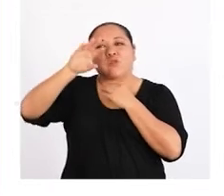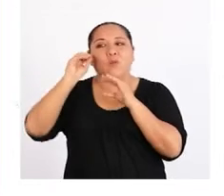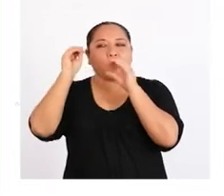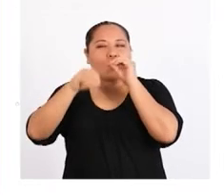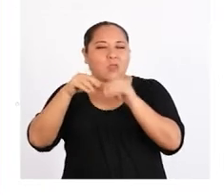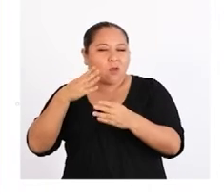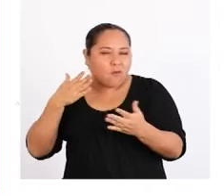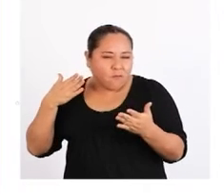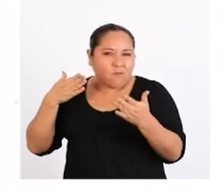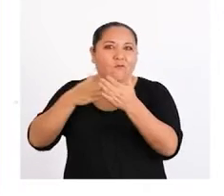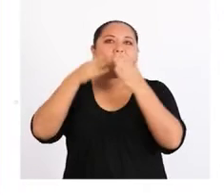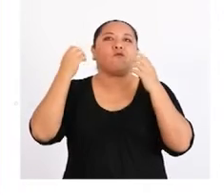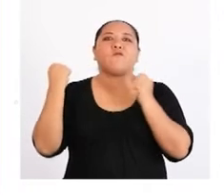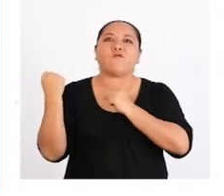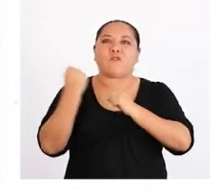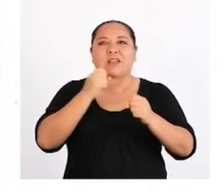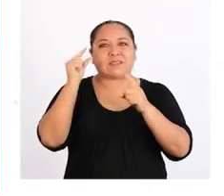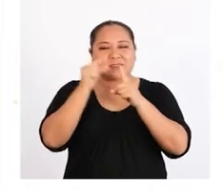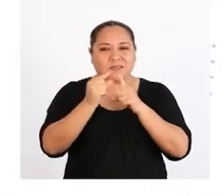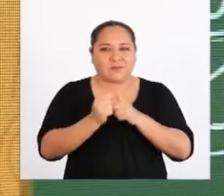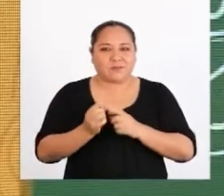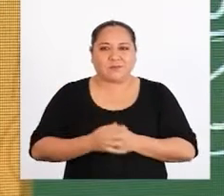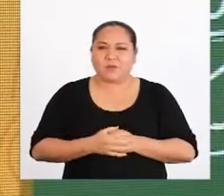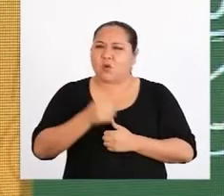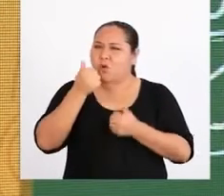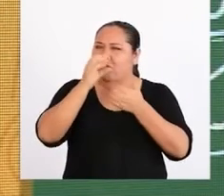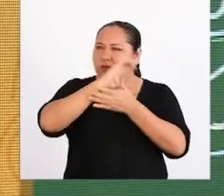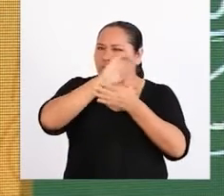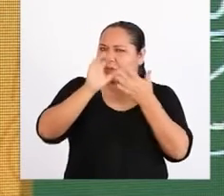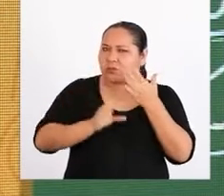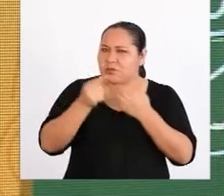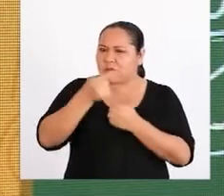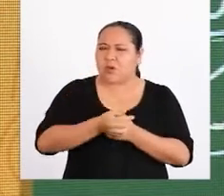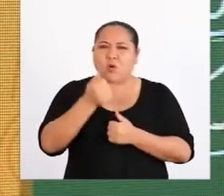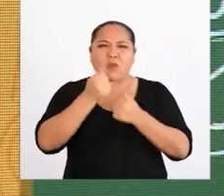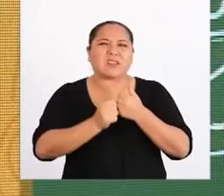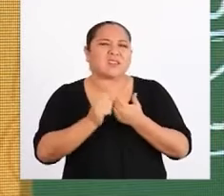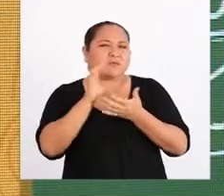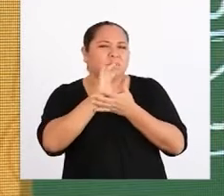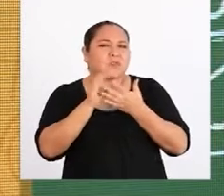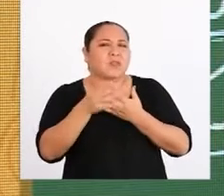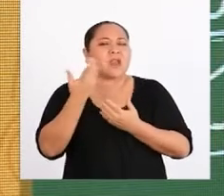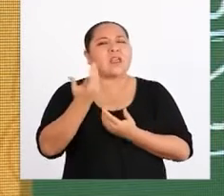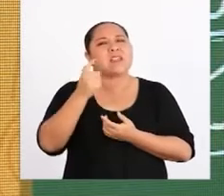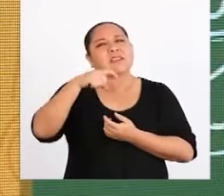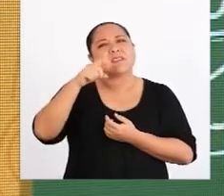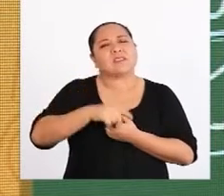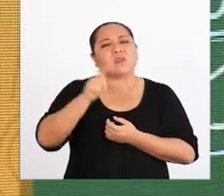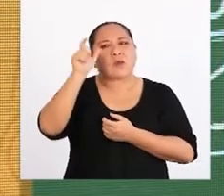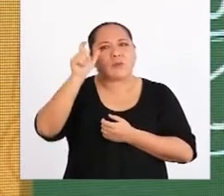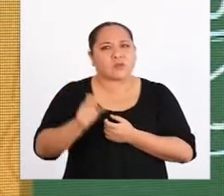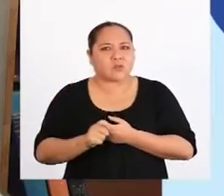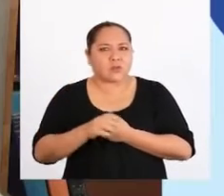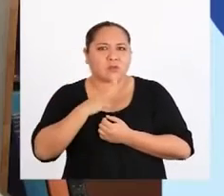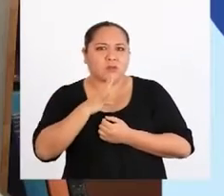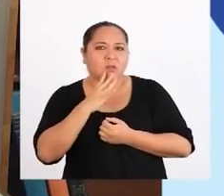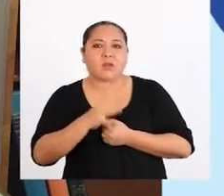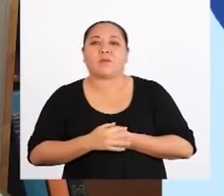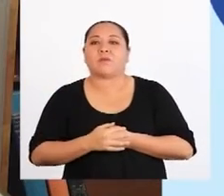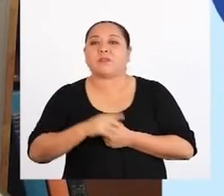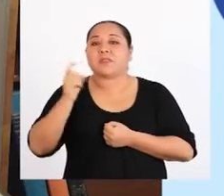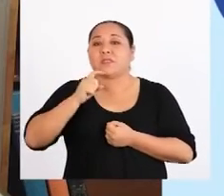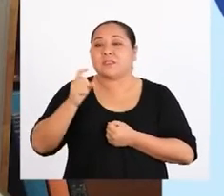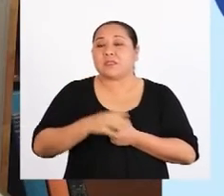imprimirle mayor impacto a las palabras. ¿Y qué características o cualidades debe poseer un orador?